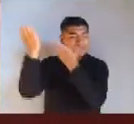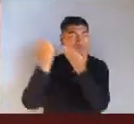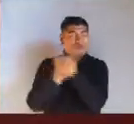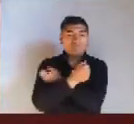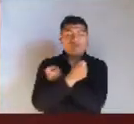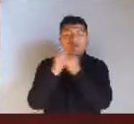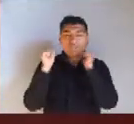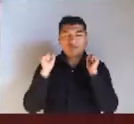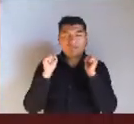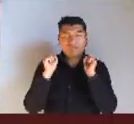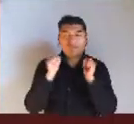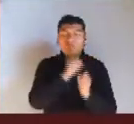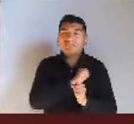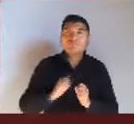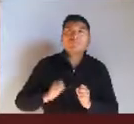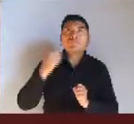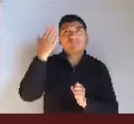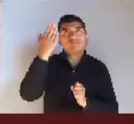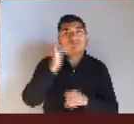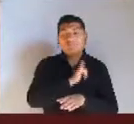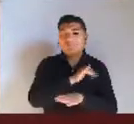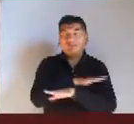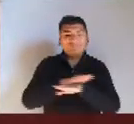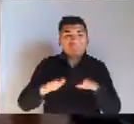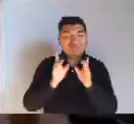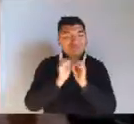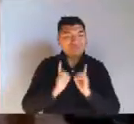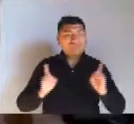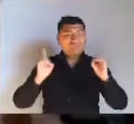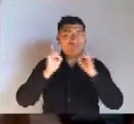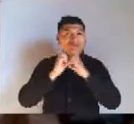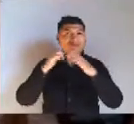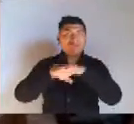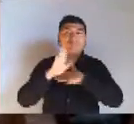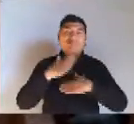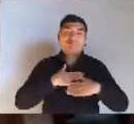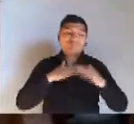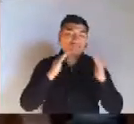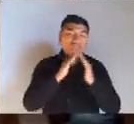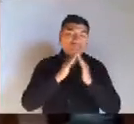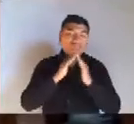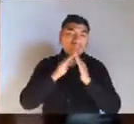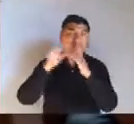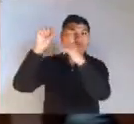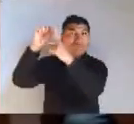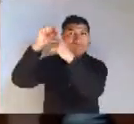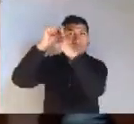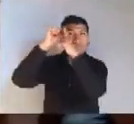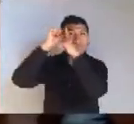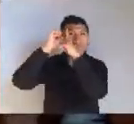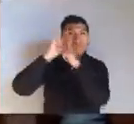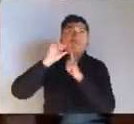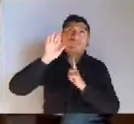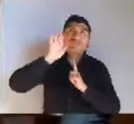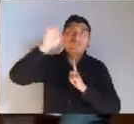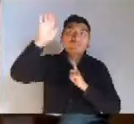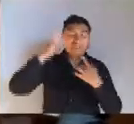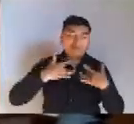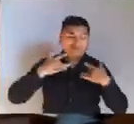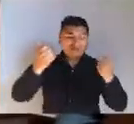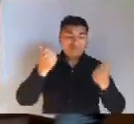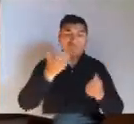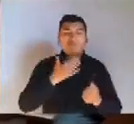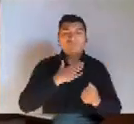salva. Señor, no soy digno de que entres en mi casa, pero una palabra tuya bastará